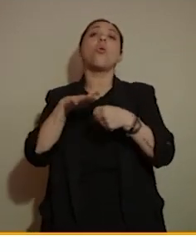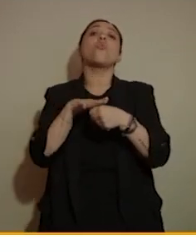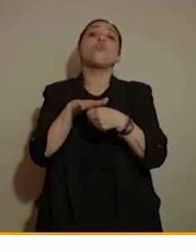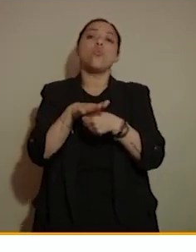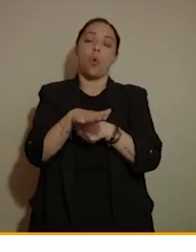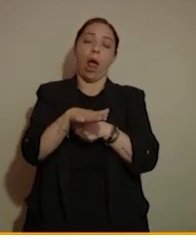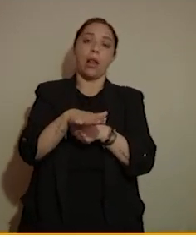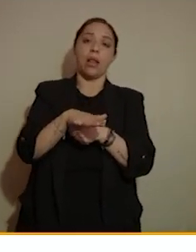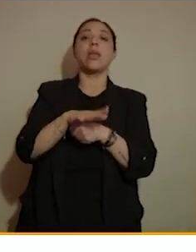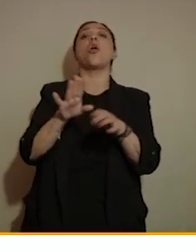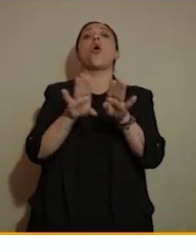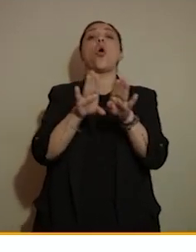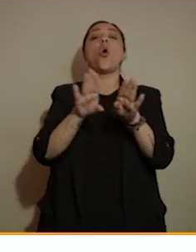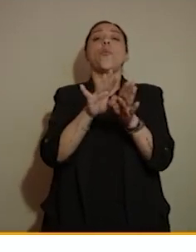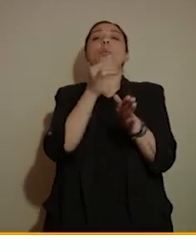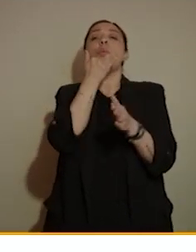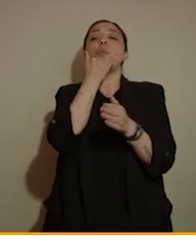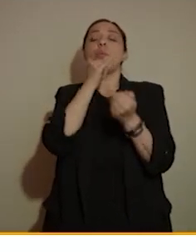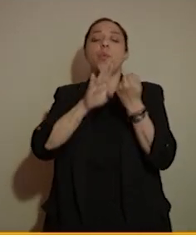consecuencia.